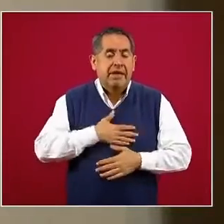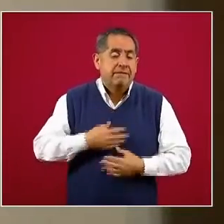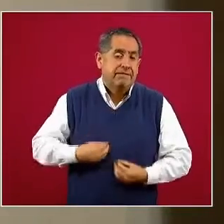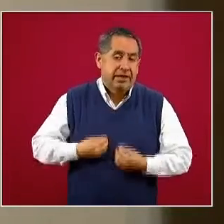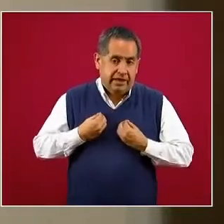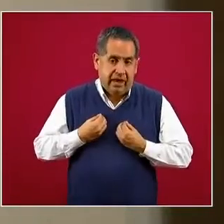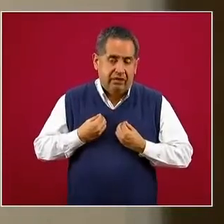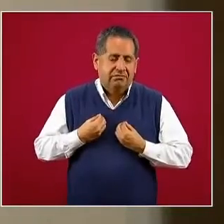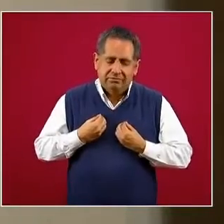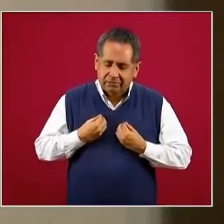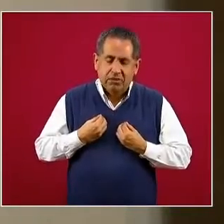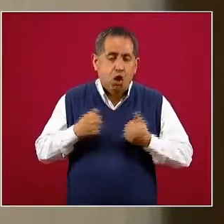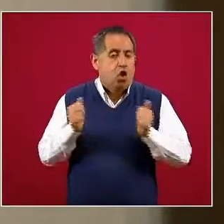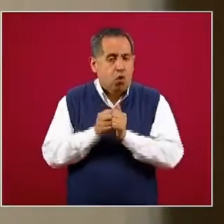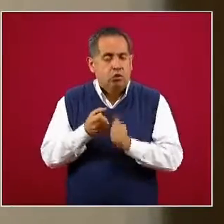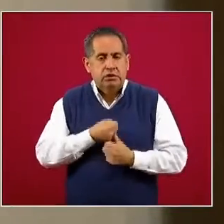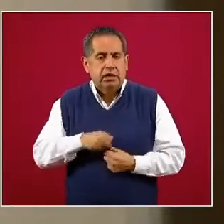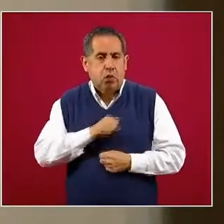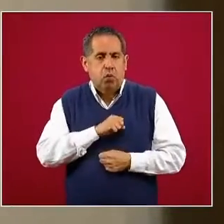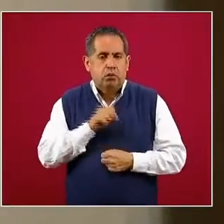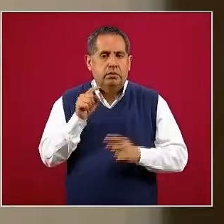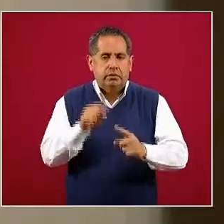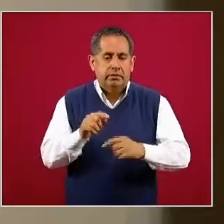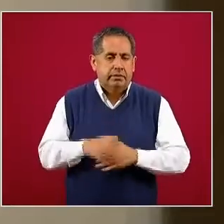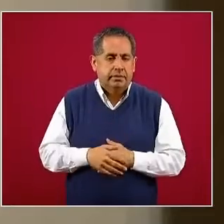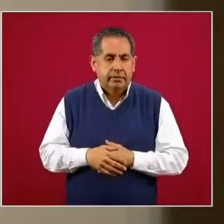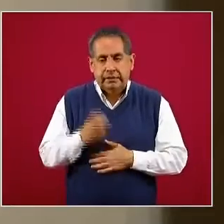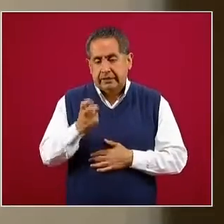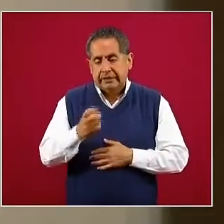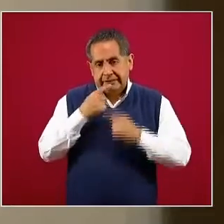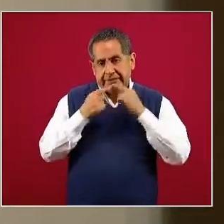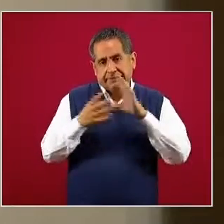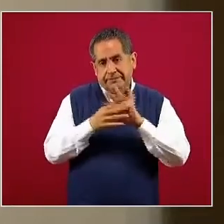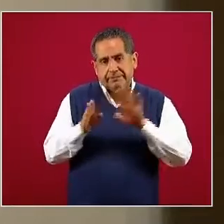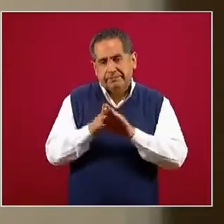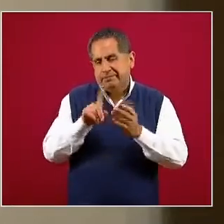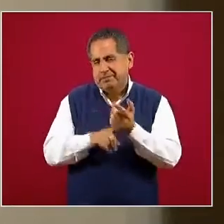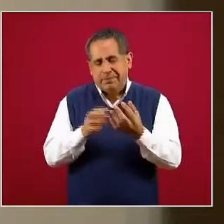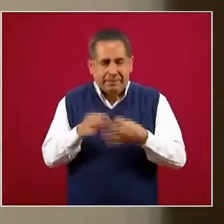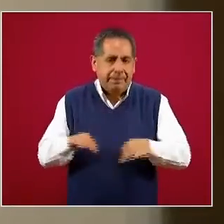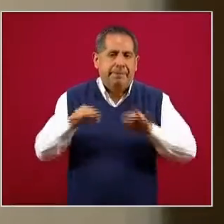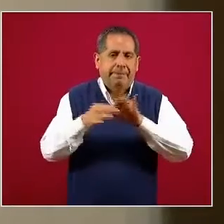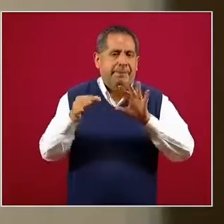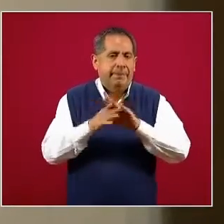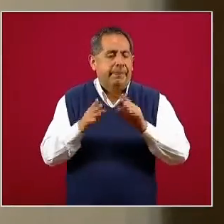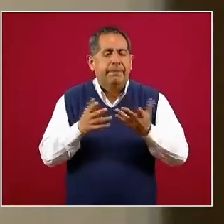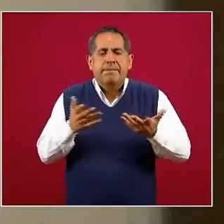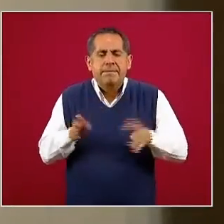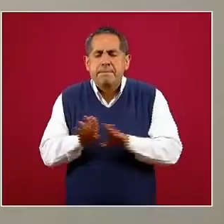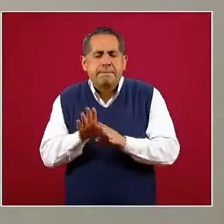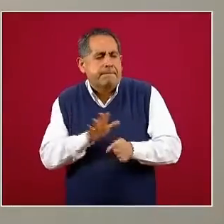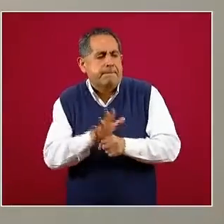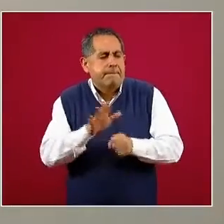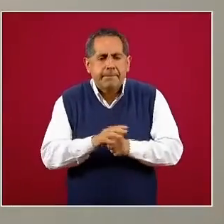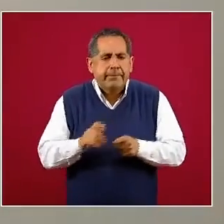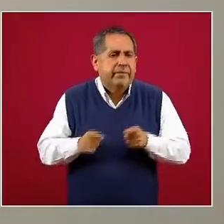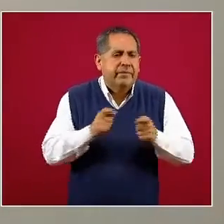de coordinación interinstitucional. Adelante. En el Estado de Puebla, a la fecha, hemos apoyado a